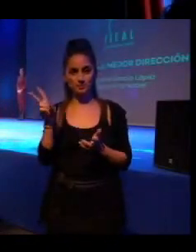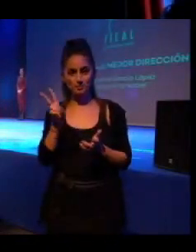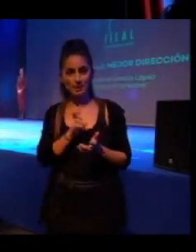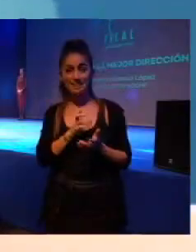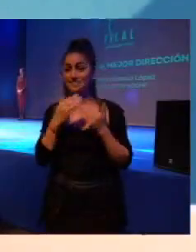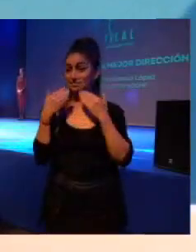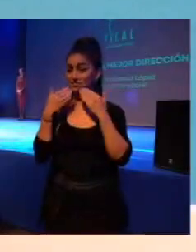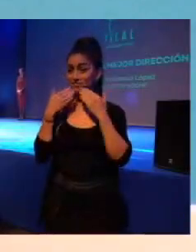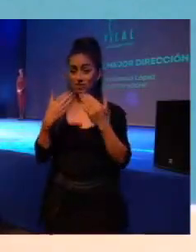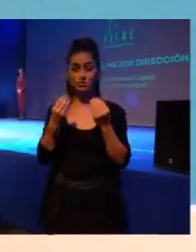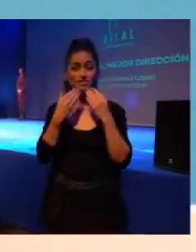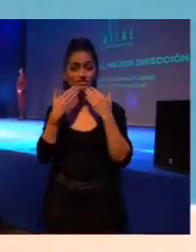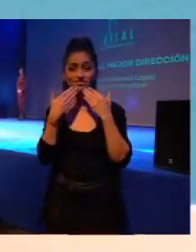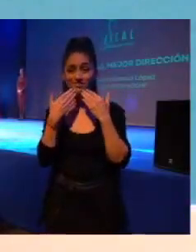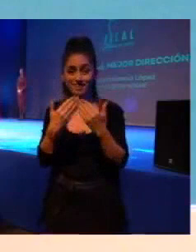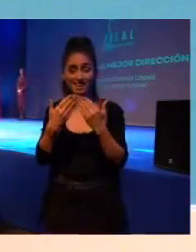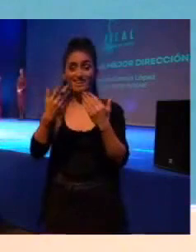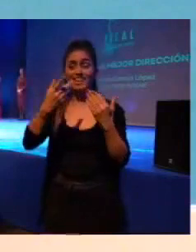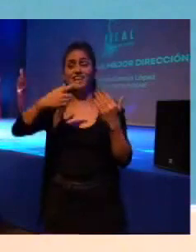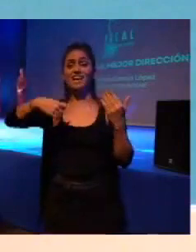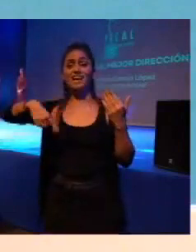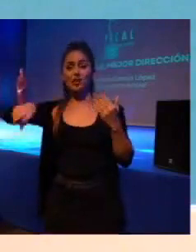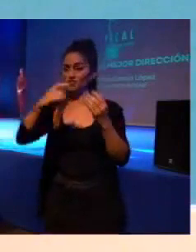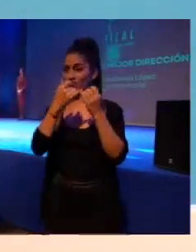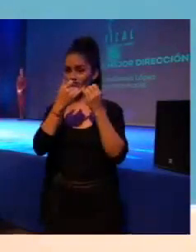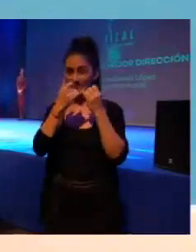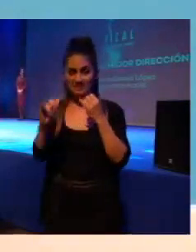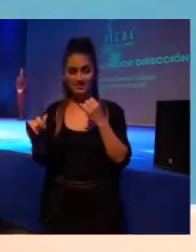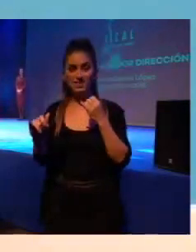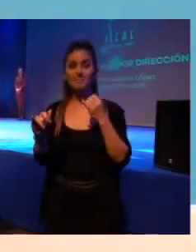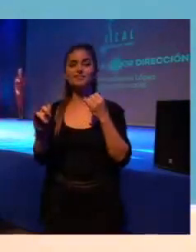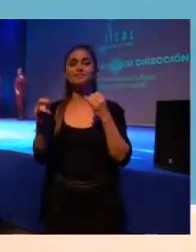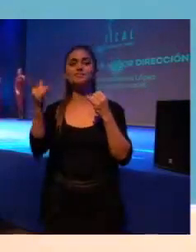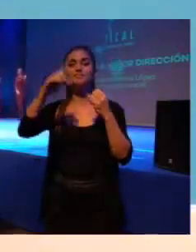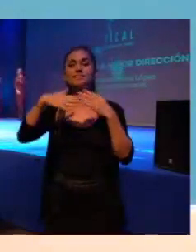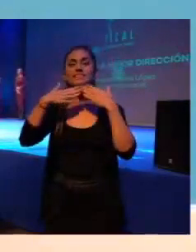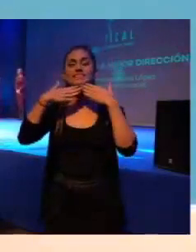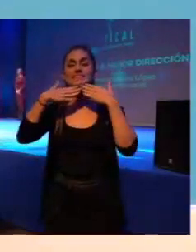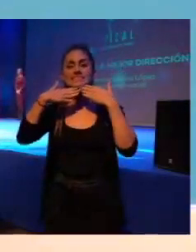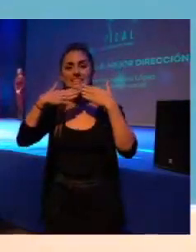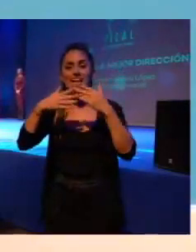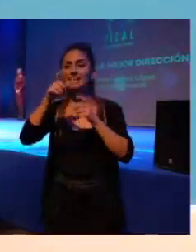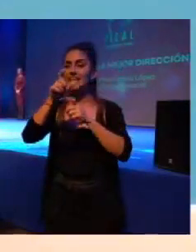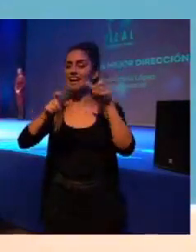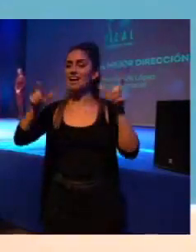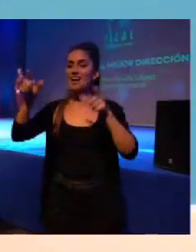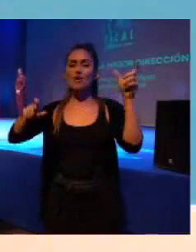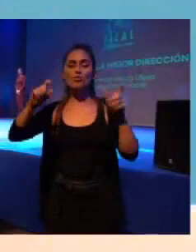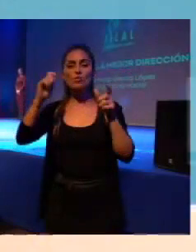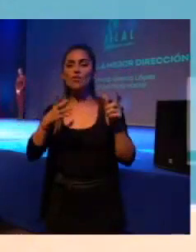Muchas gracias. Muchas gracias a todas, muchas gracias al festival y muchas gracias al jurado por este